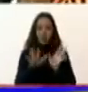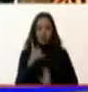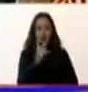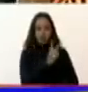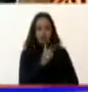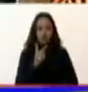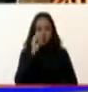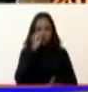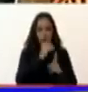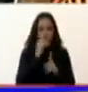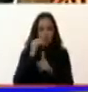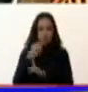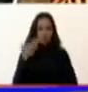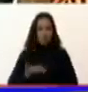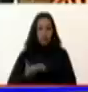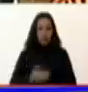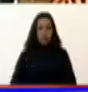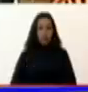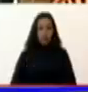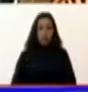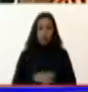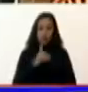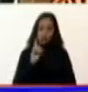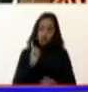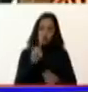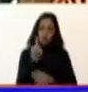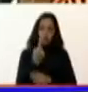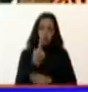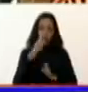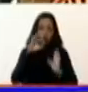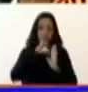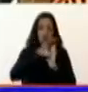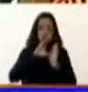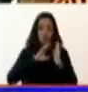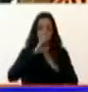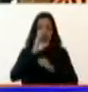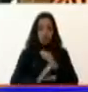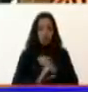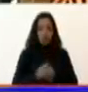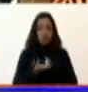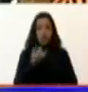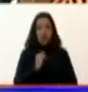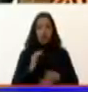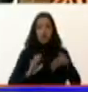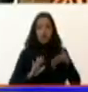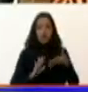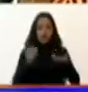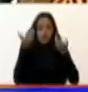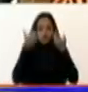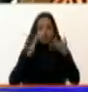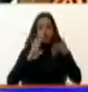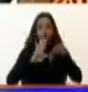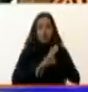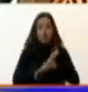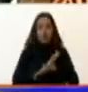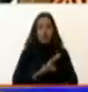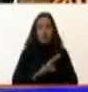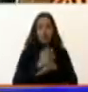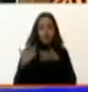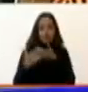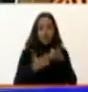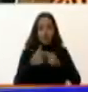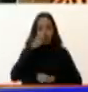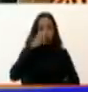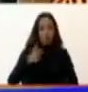y fundamentales. El pensum completo, la currícula, está inspirada en las luchas de los pueblos. Tenemos que alimentarnos desde